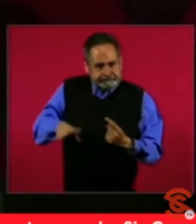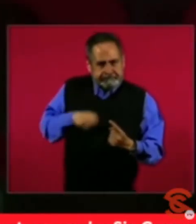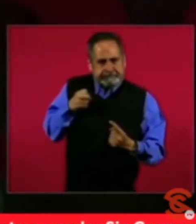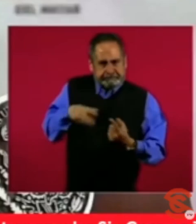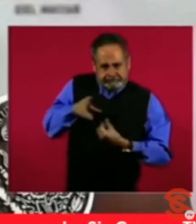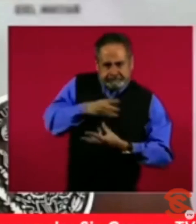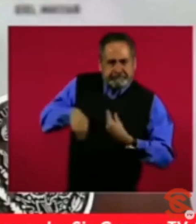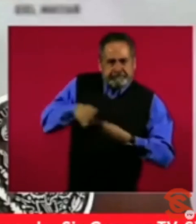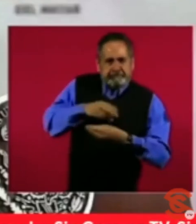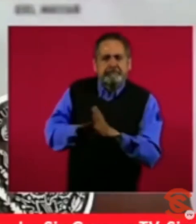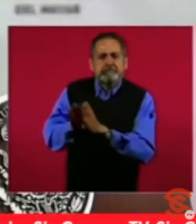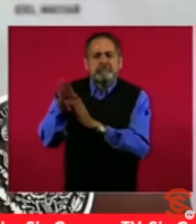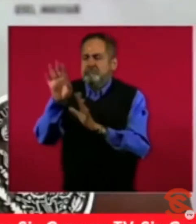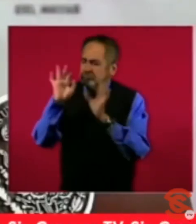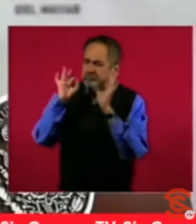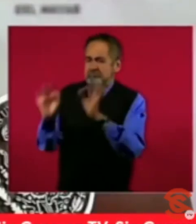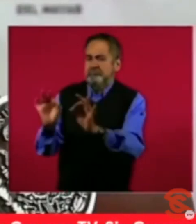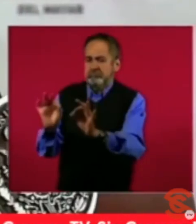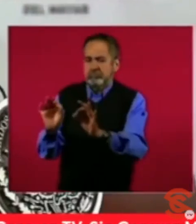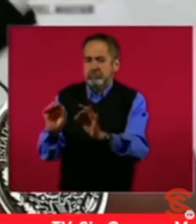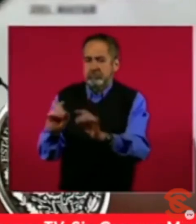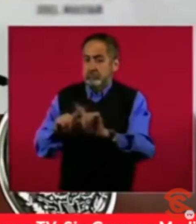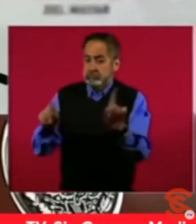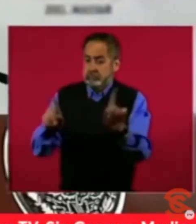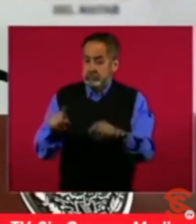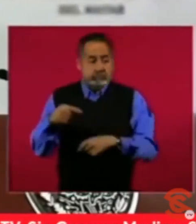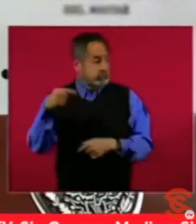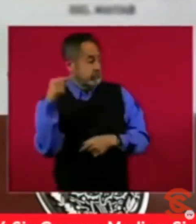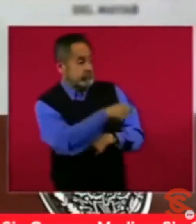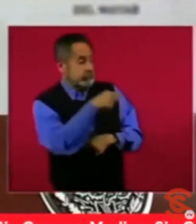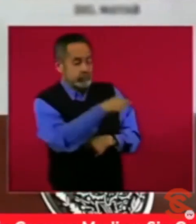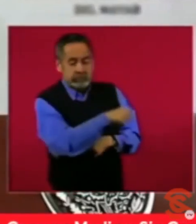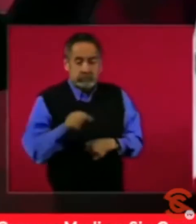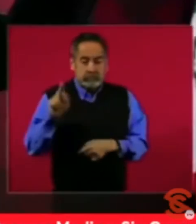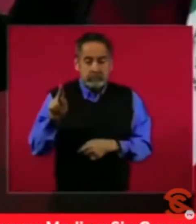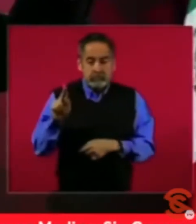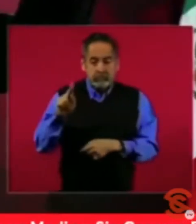Pero el Poder Judicial sigue intacto,